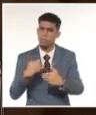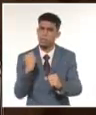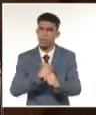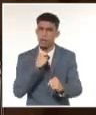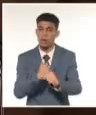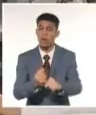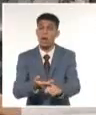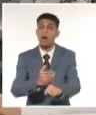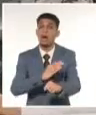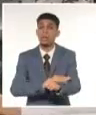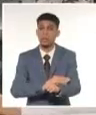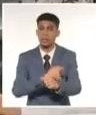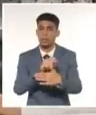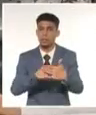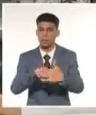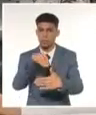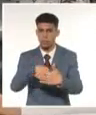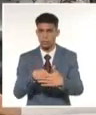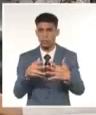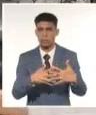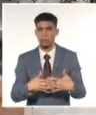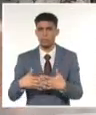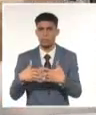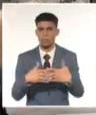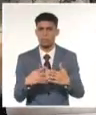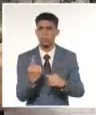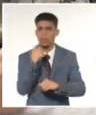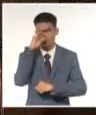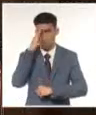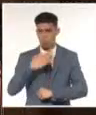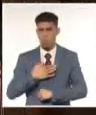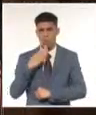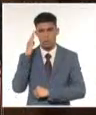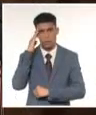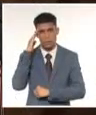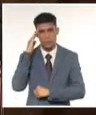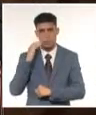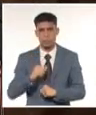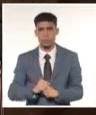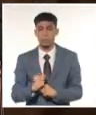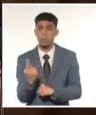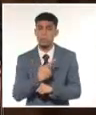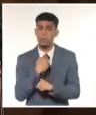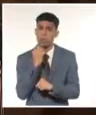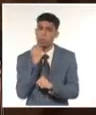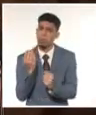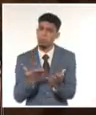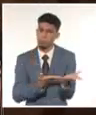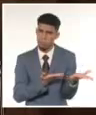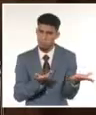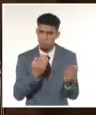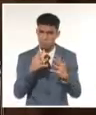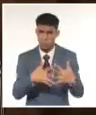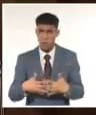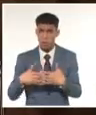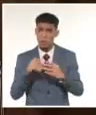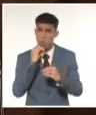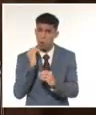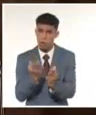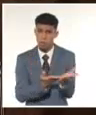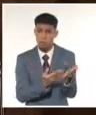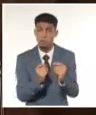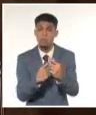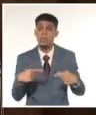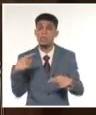las elecciones en los Estados Unidos. Mantendremos la mano abierta al pueblo de Estados Unidos, sobre todo a los cubanos que allí